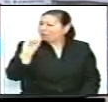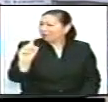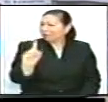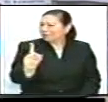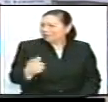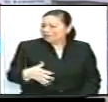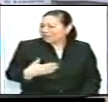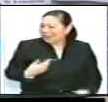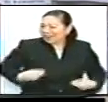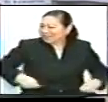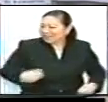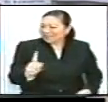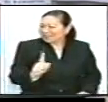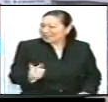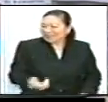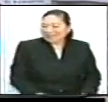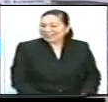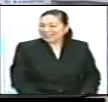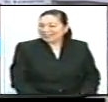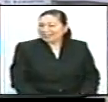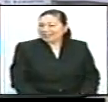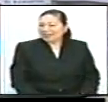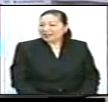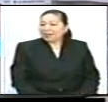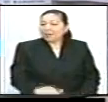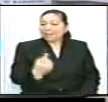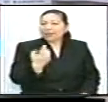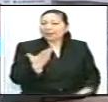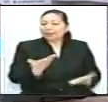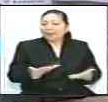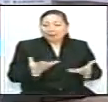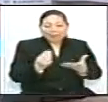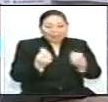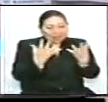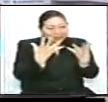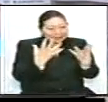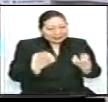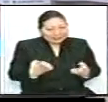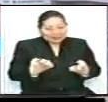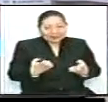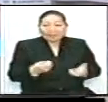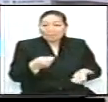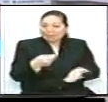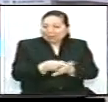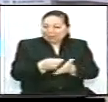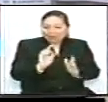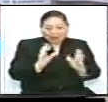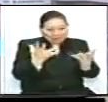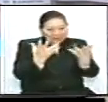esto. Y debe ser el primero que debe gastar lo mínimo posible.